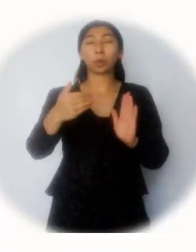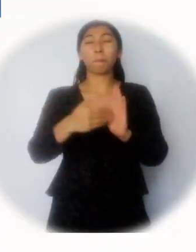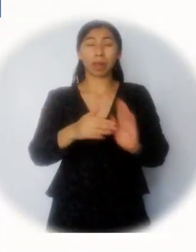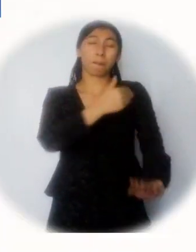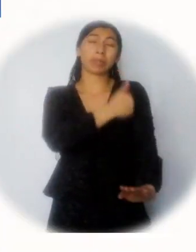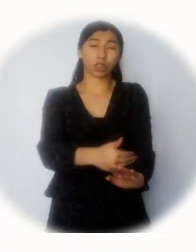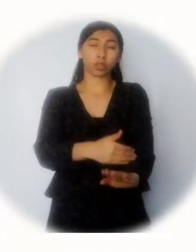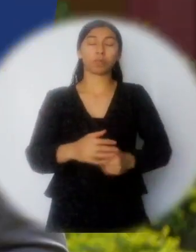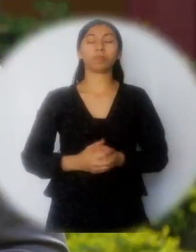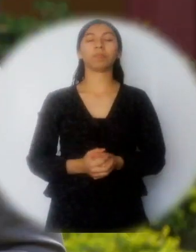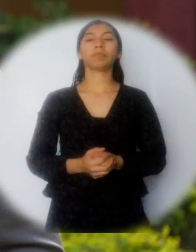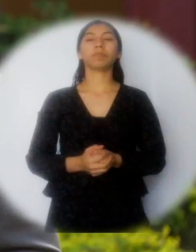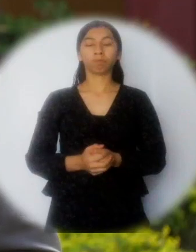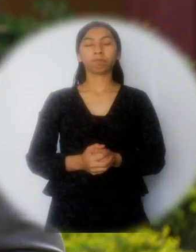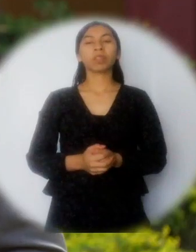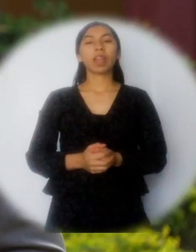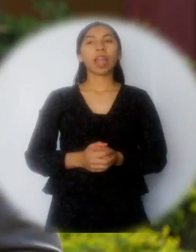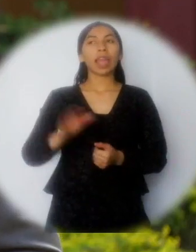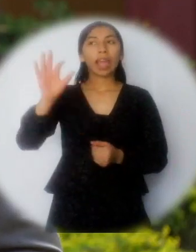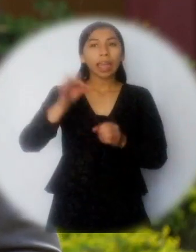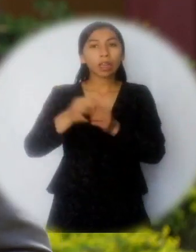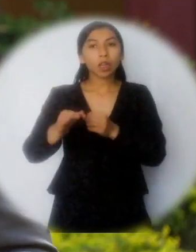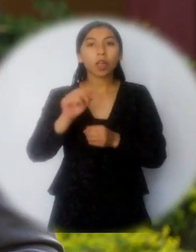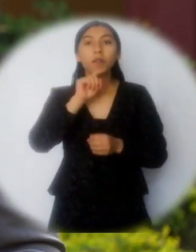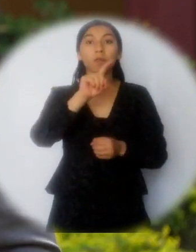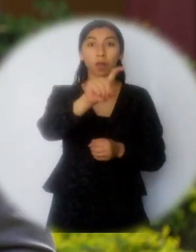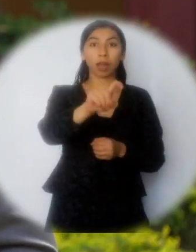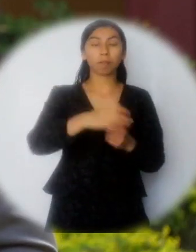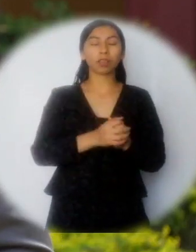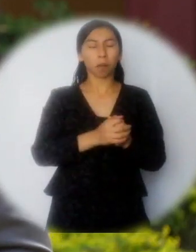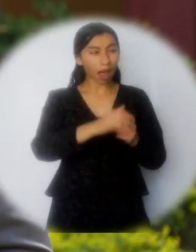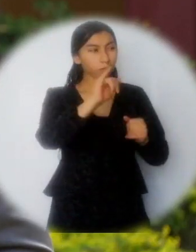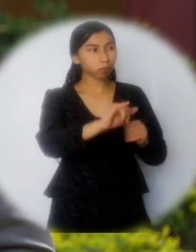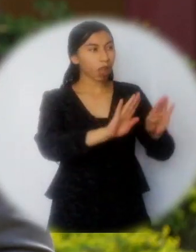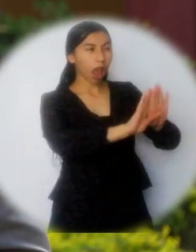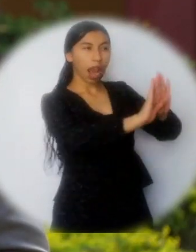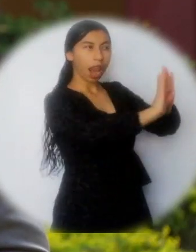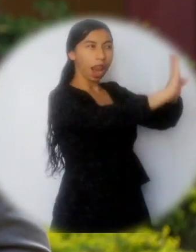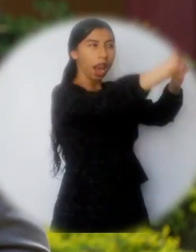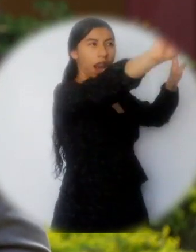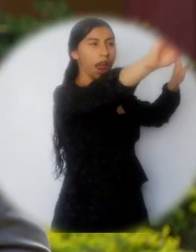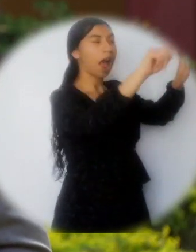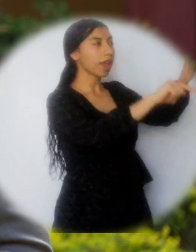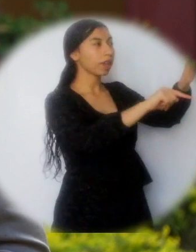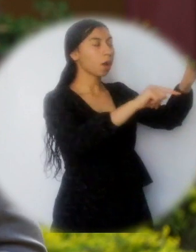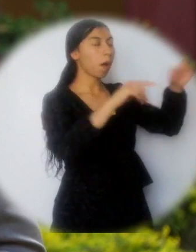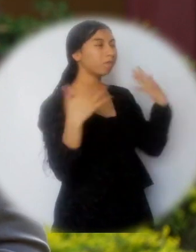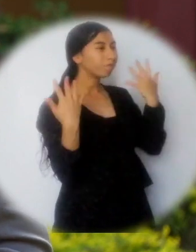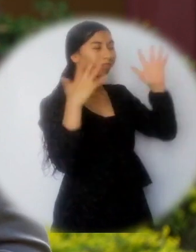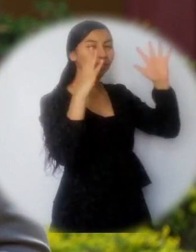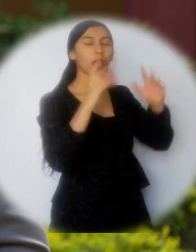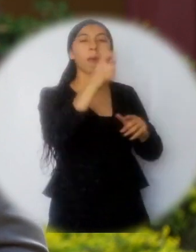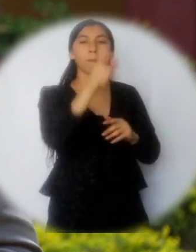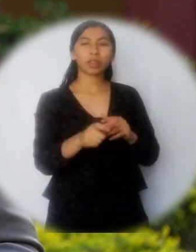pesos. En Bucaramanga se realizó el mural de la memoria en honor a las víctimas de desaparición forzada en el departamento de Santander. La Unidad para